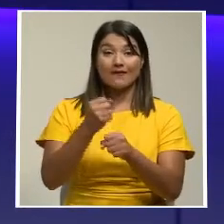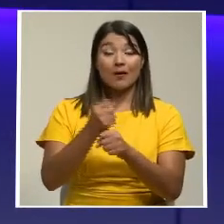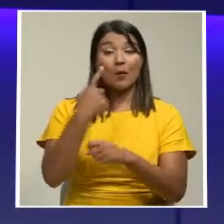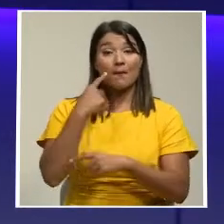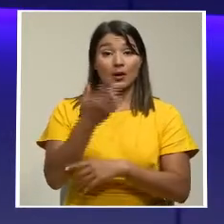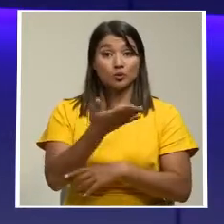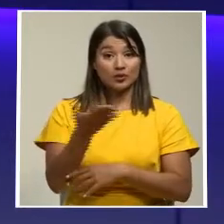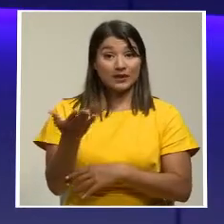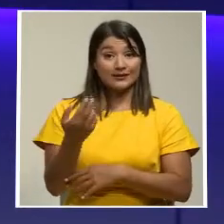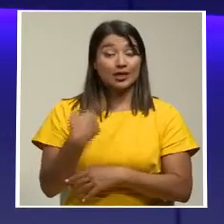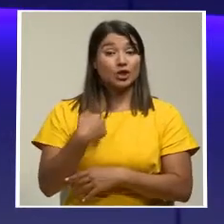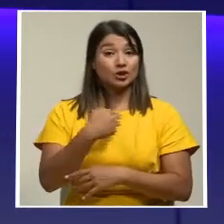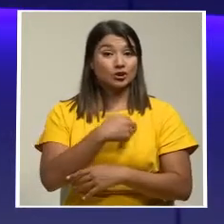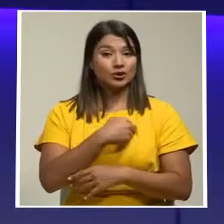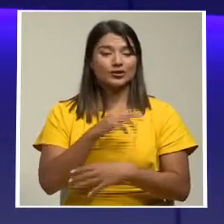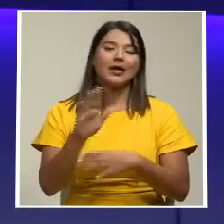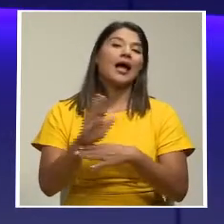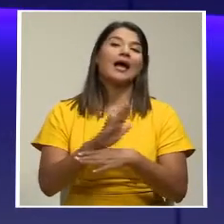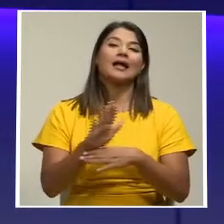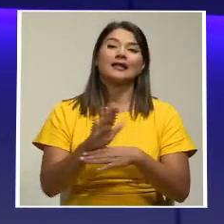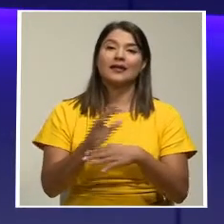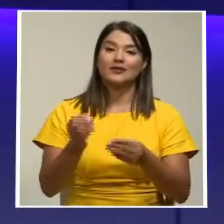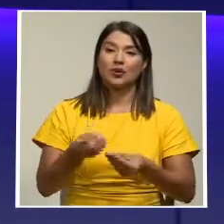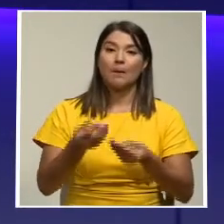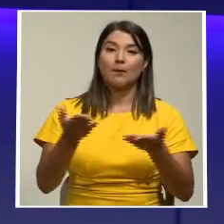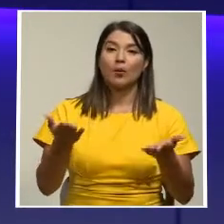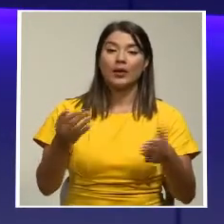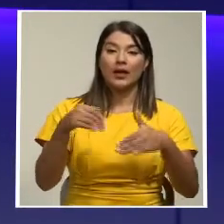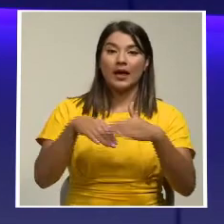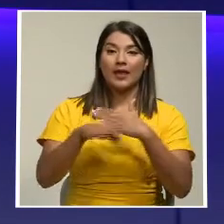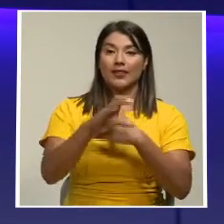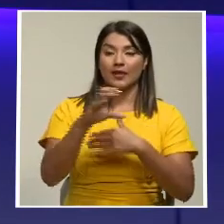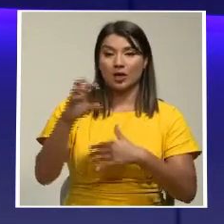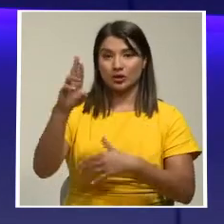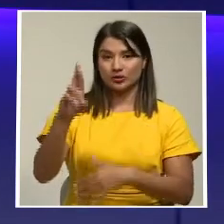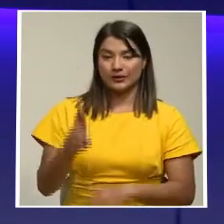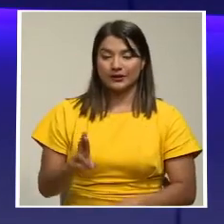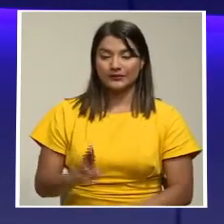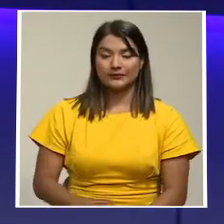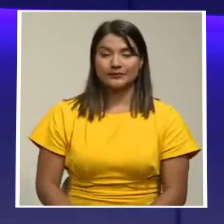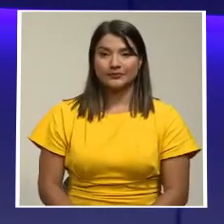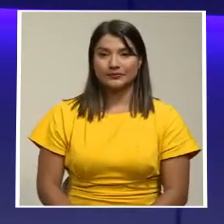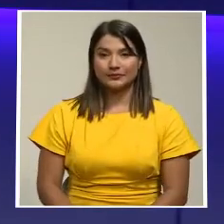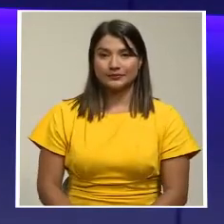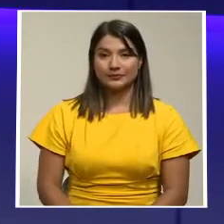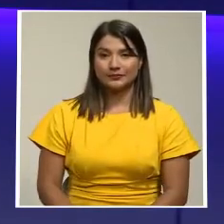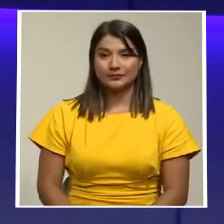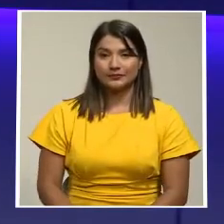usted. Somos la televisión pública de Costa Rica.